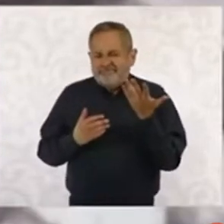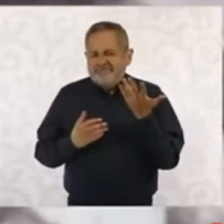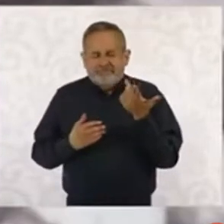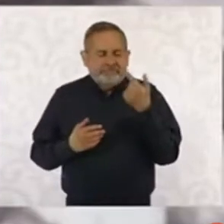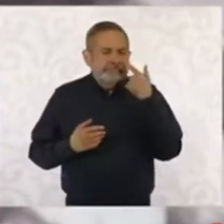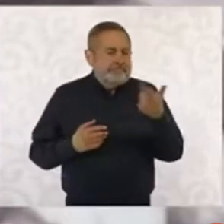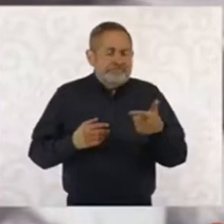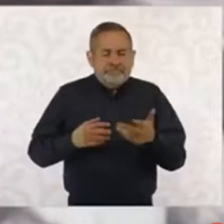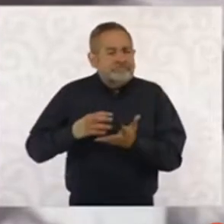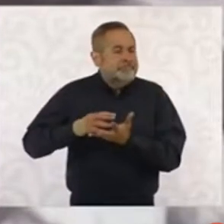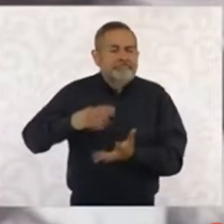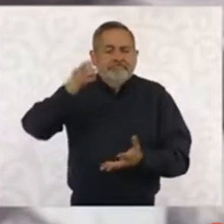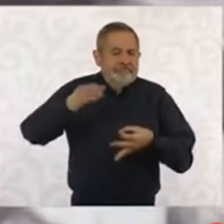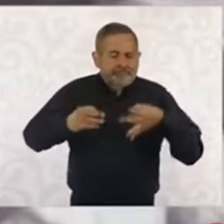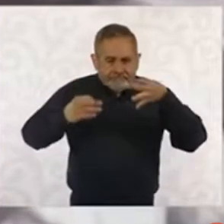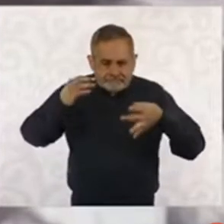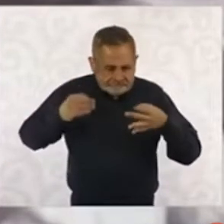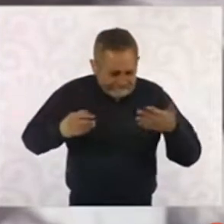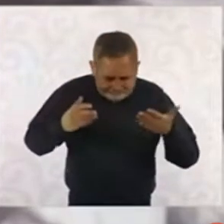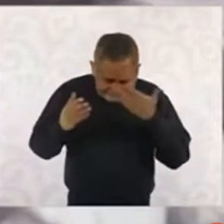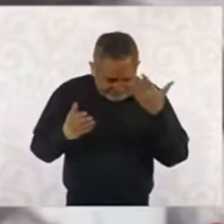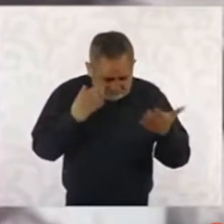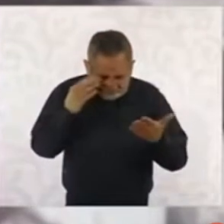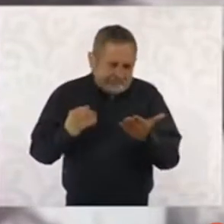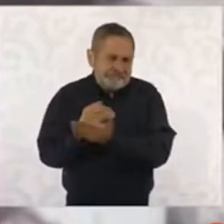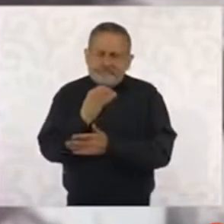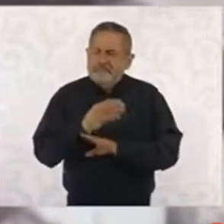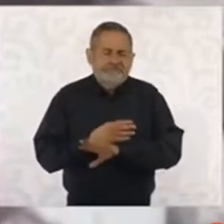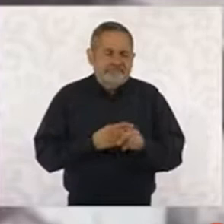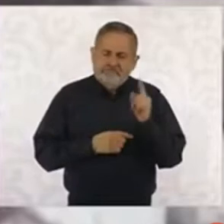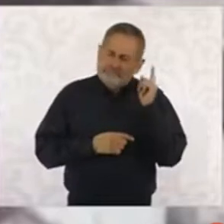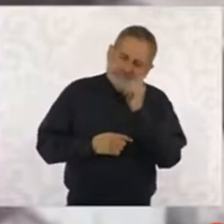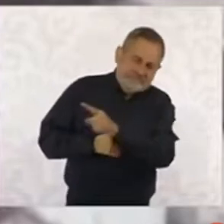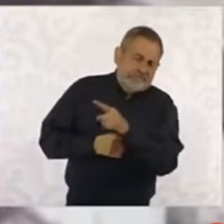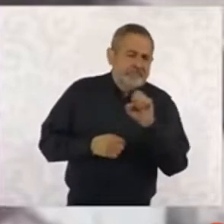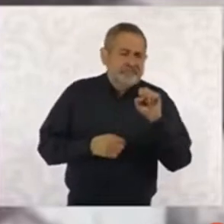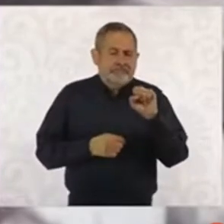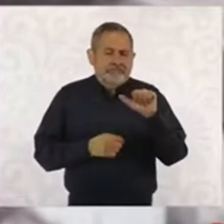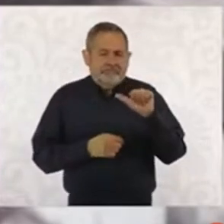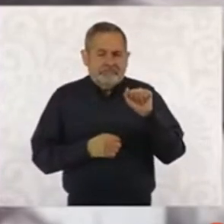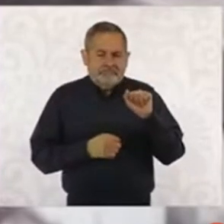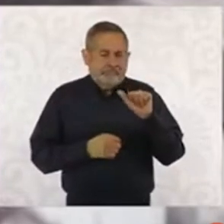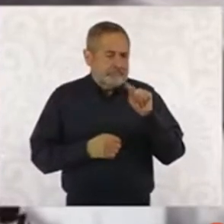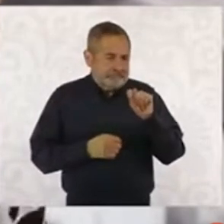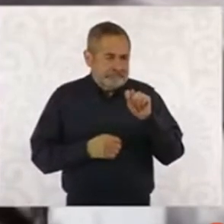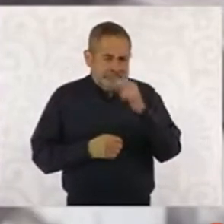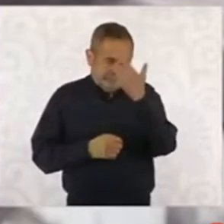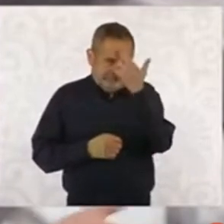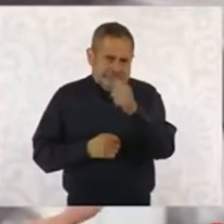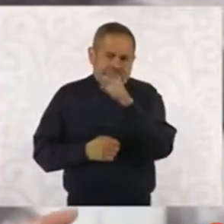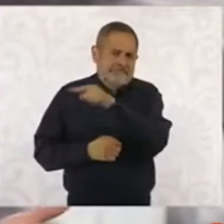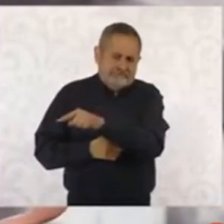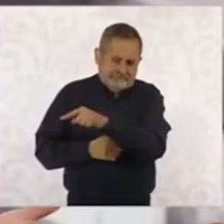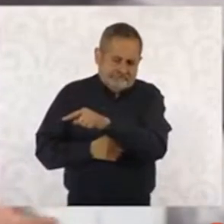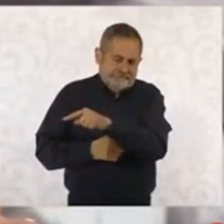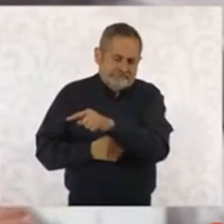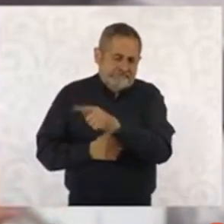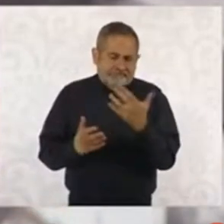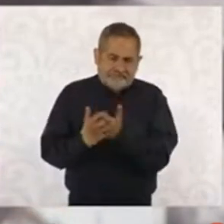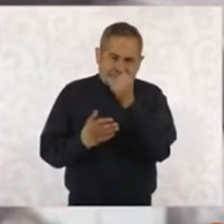los juicios se ha determinado que el SAT tiene la razón, ha ganado y desde la primera